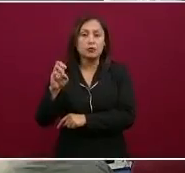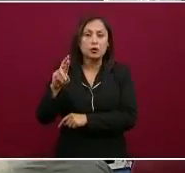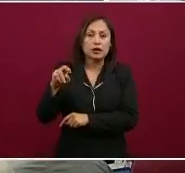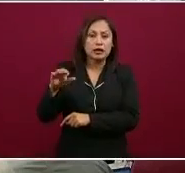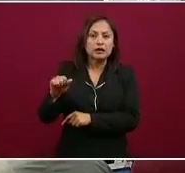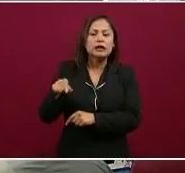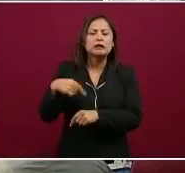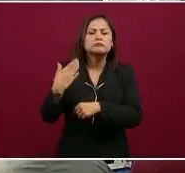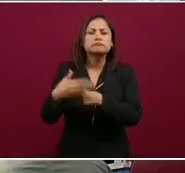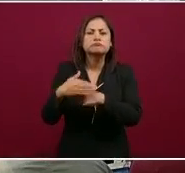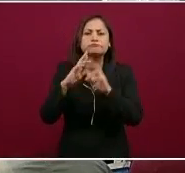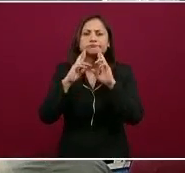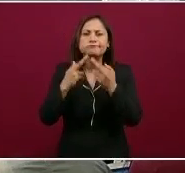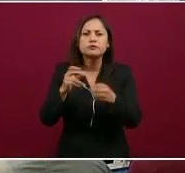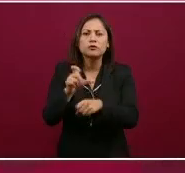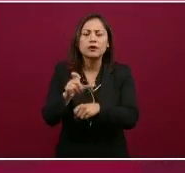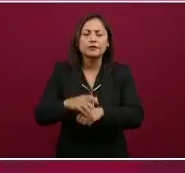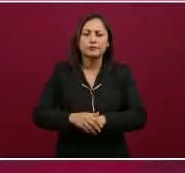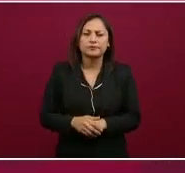pues